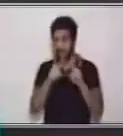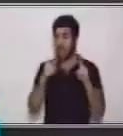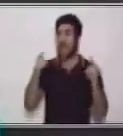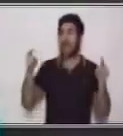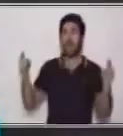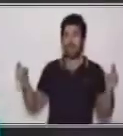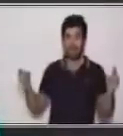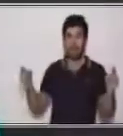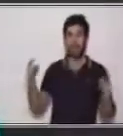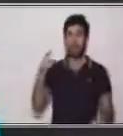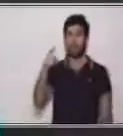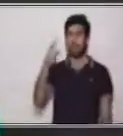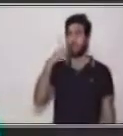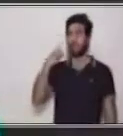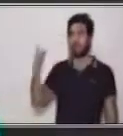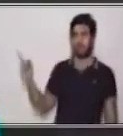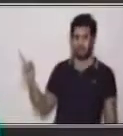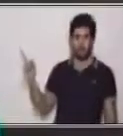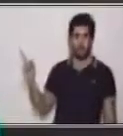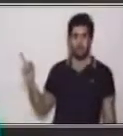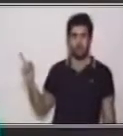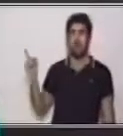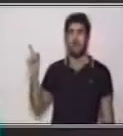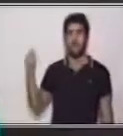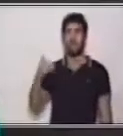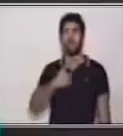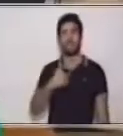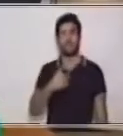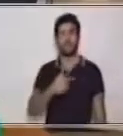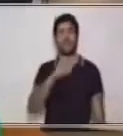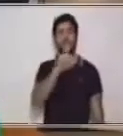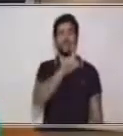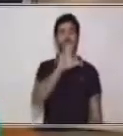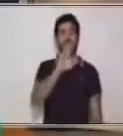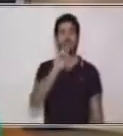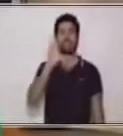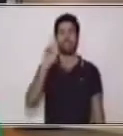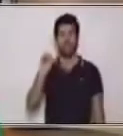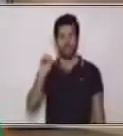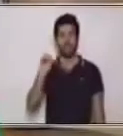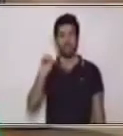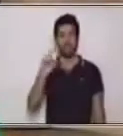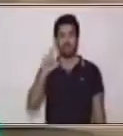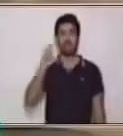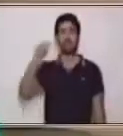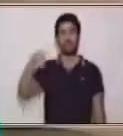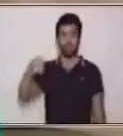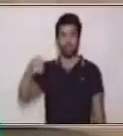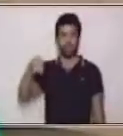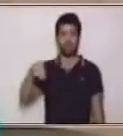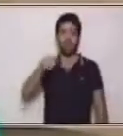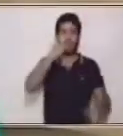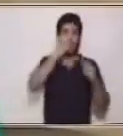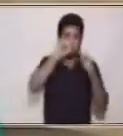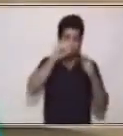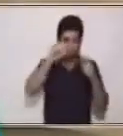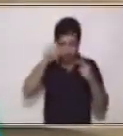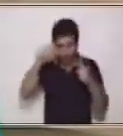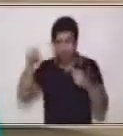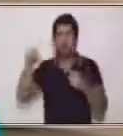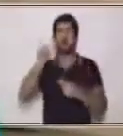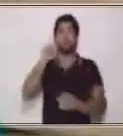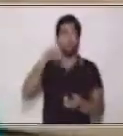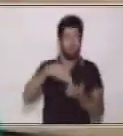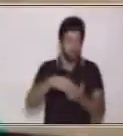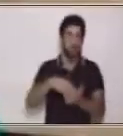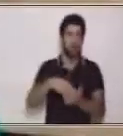El metro tiene 100 centímetros. Y tiene 1000 milímetros. Nos sirve para